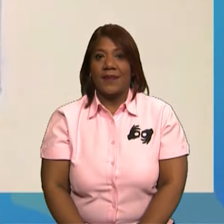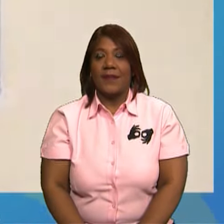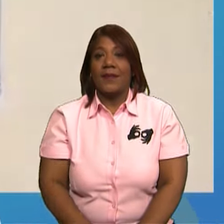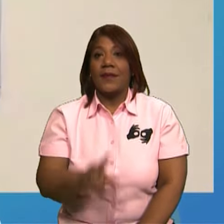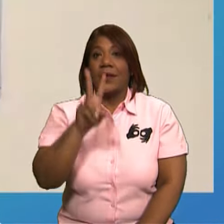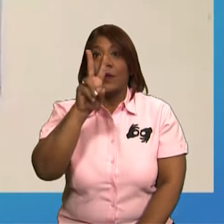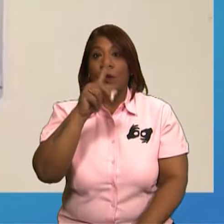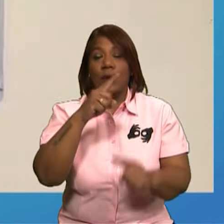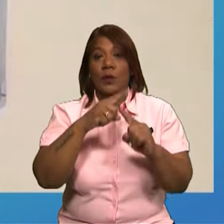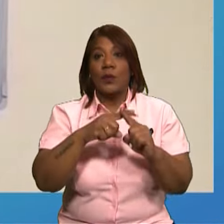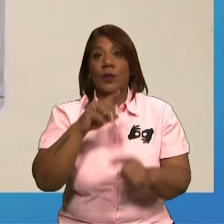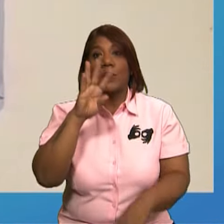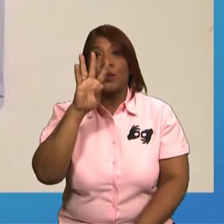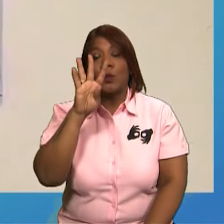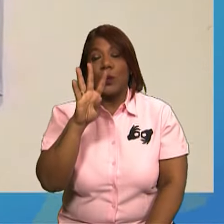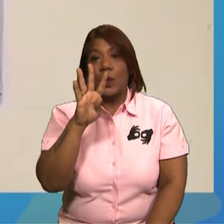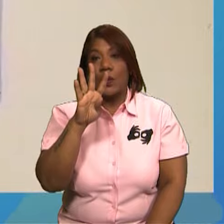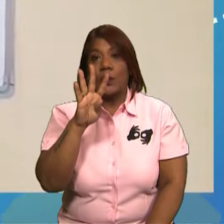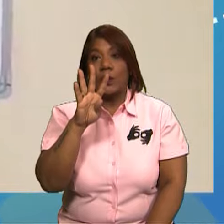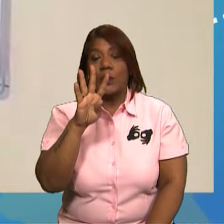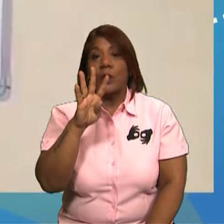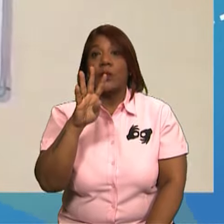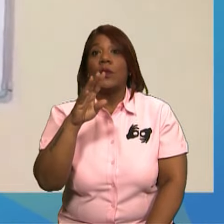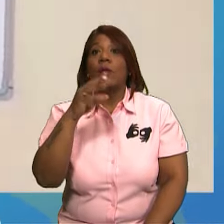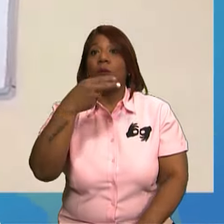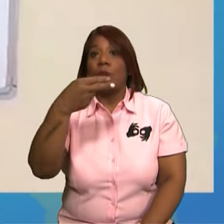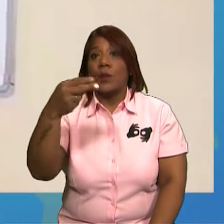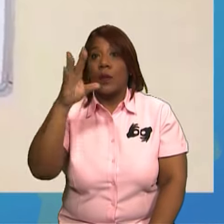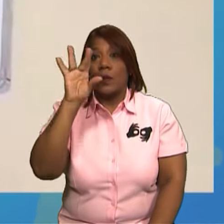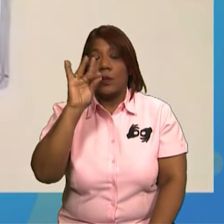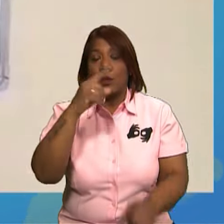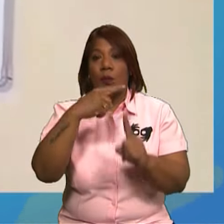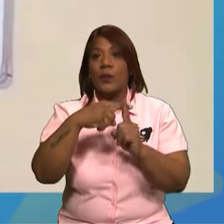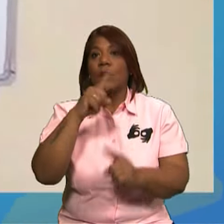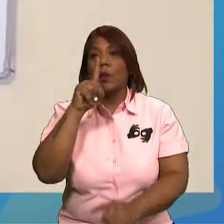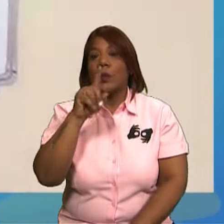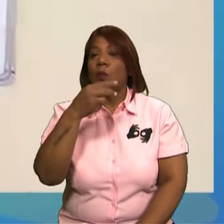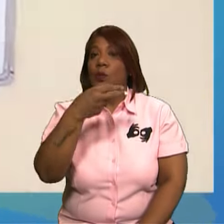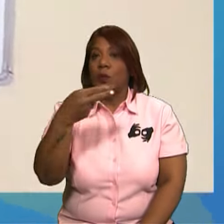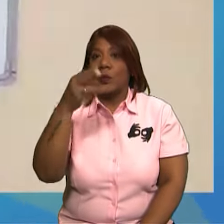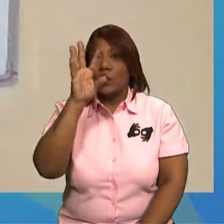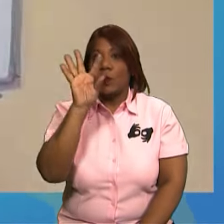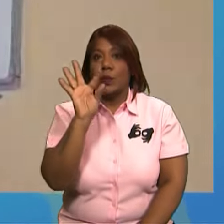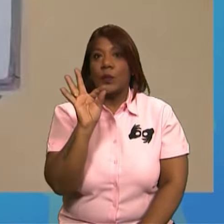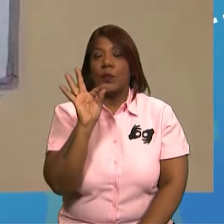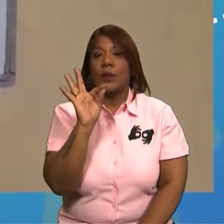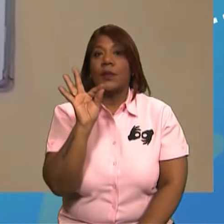2 por 4 es igual a 8, más 1 sería 9.